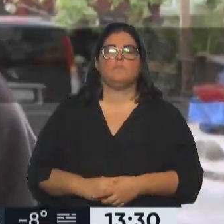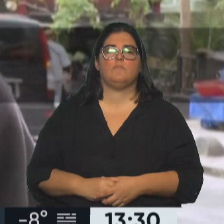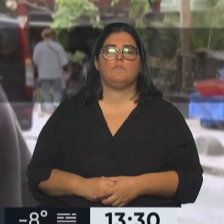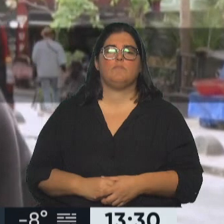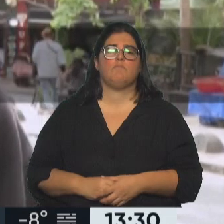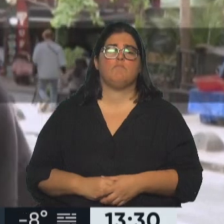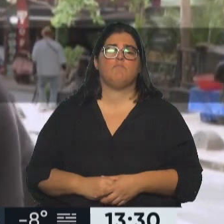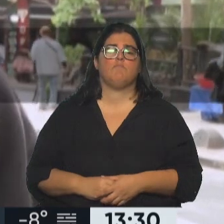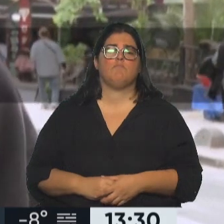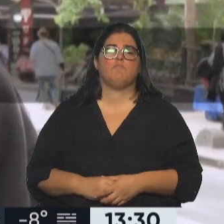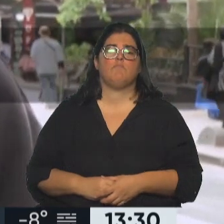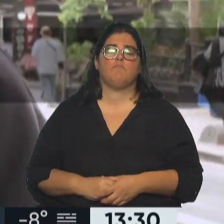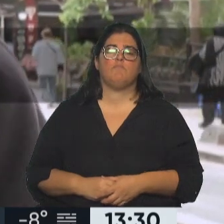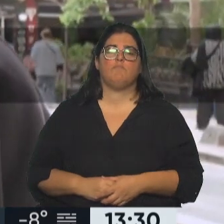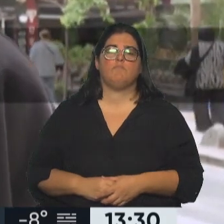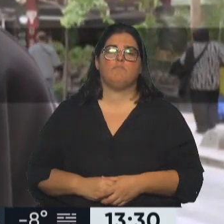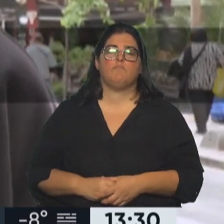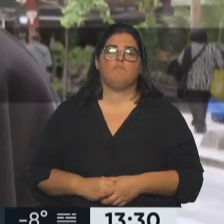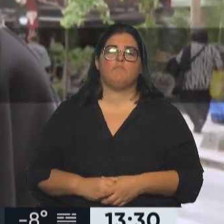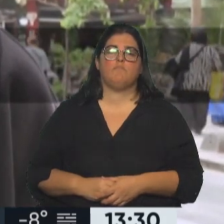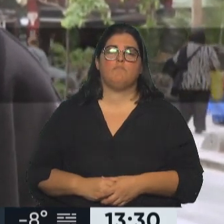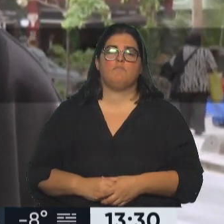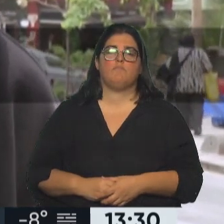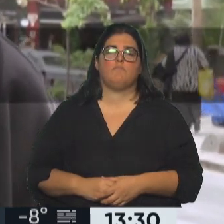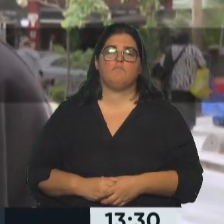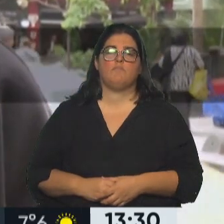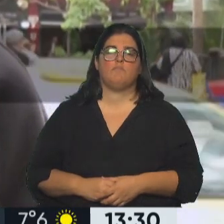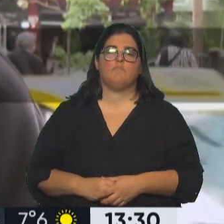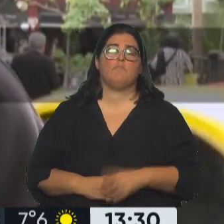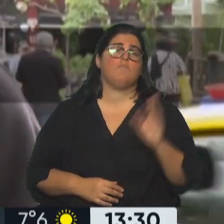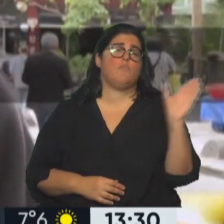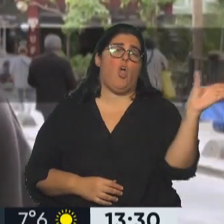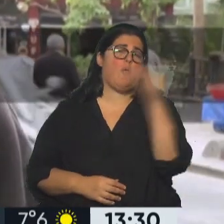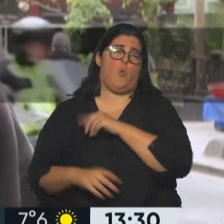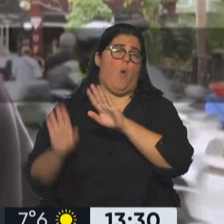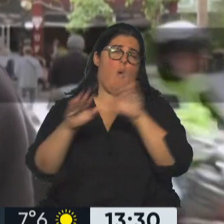Biz de herkes gibi aslında dün uzun gecelere kadar bekledik.